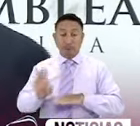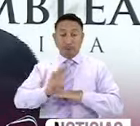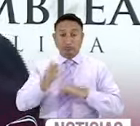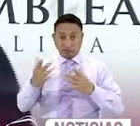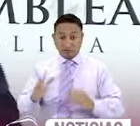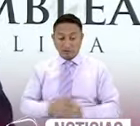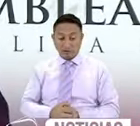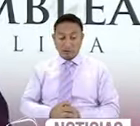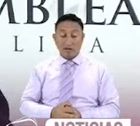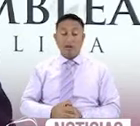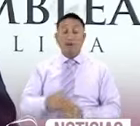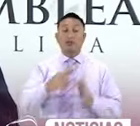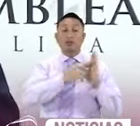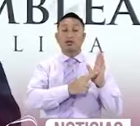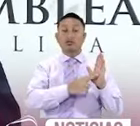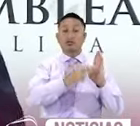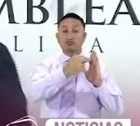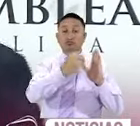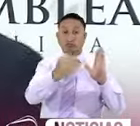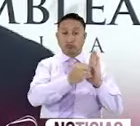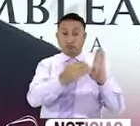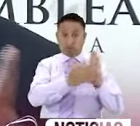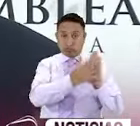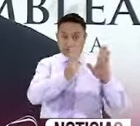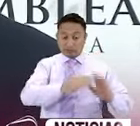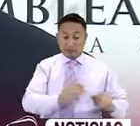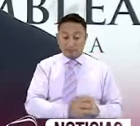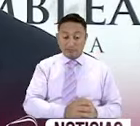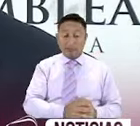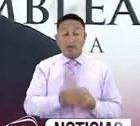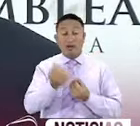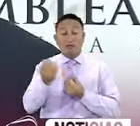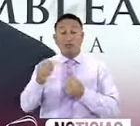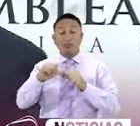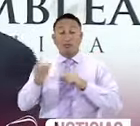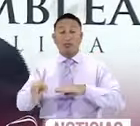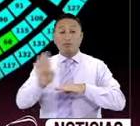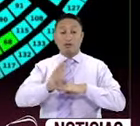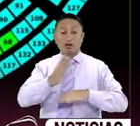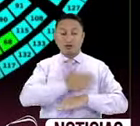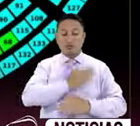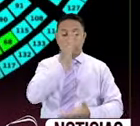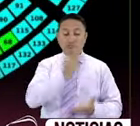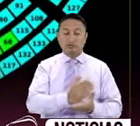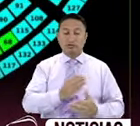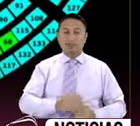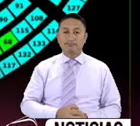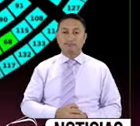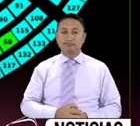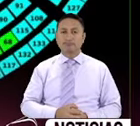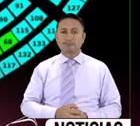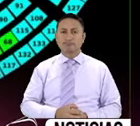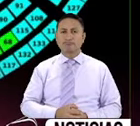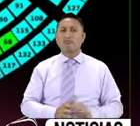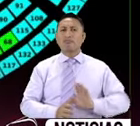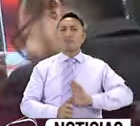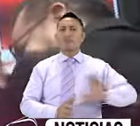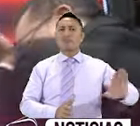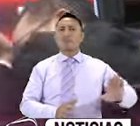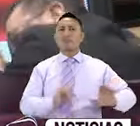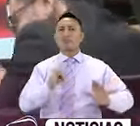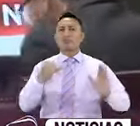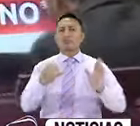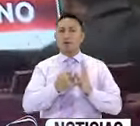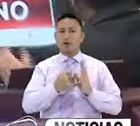en el registro oficial tanto el informe de la Asamblea como su veto. Para rechazar el IVA son necesarios 92